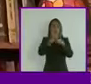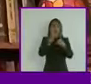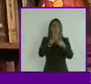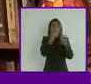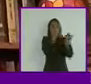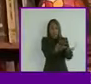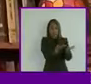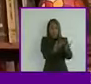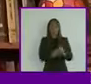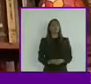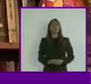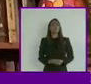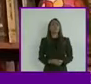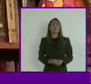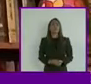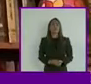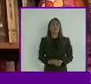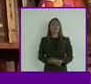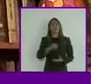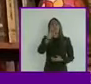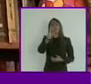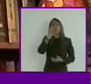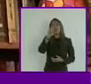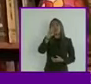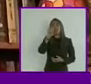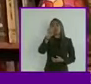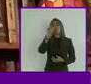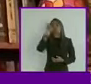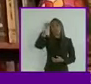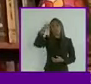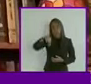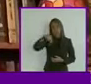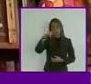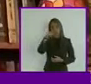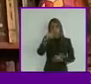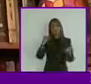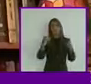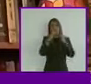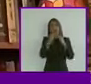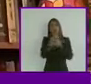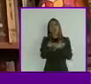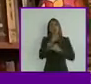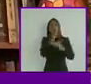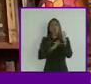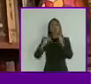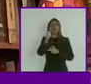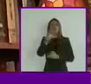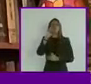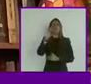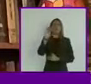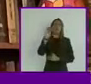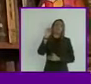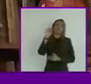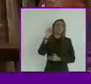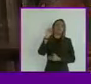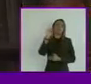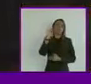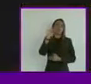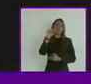de preparatoria, Irving Jair Sánchez García, del Instituto de Educación Superior Rosario Castellanos.